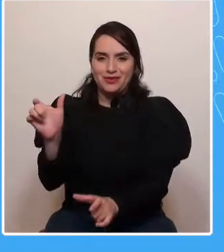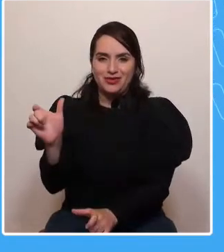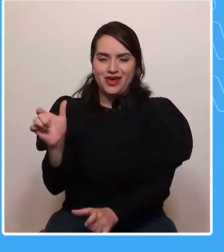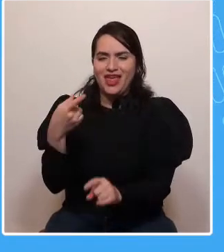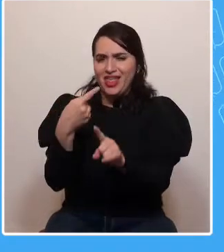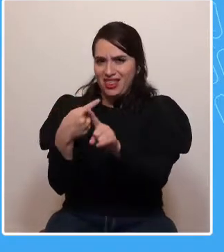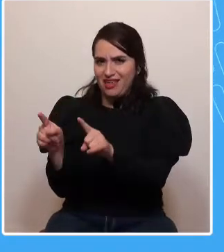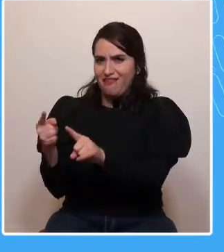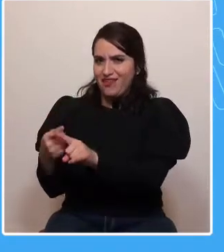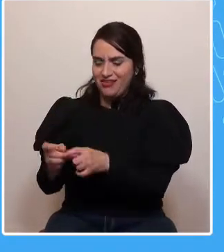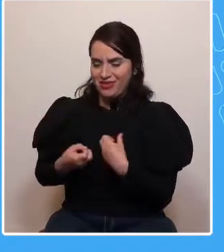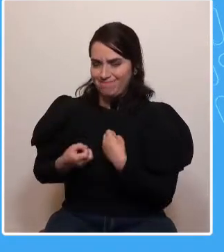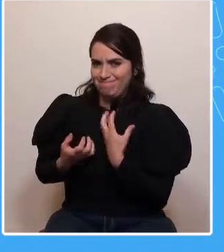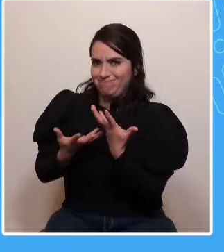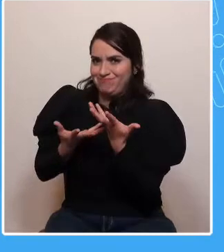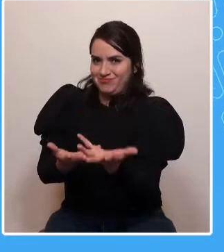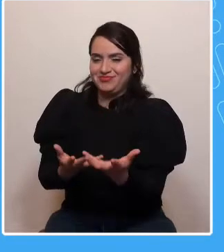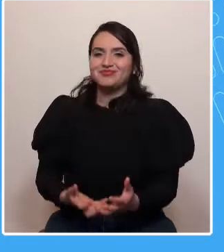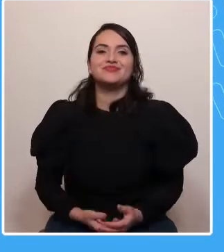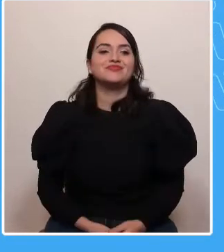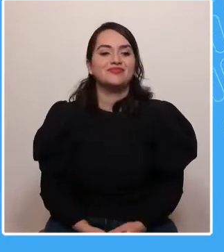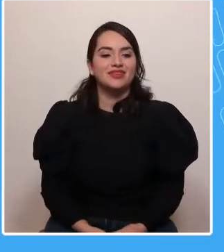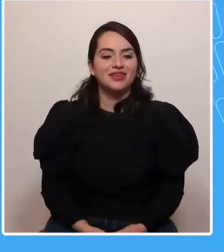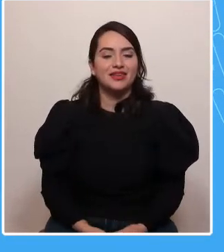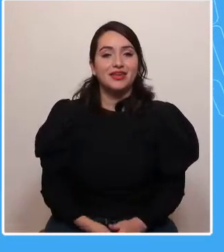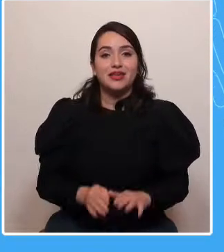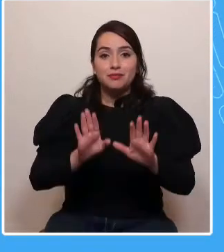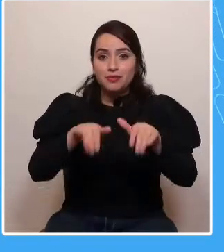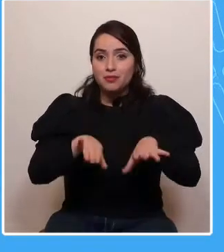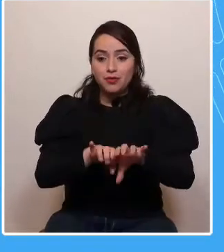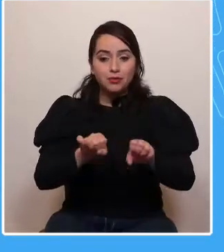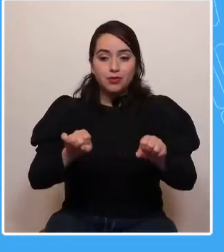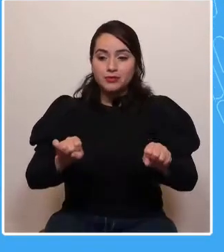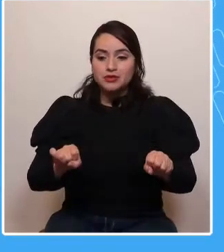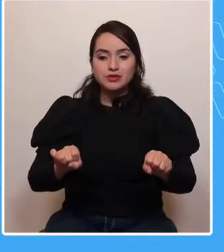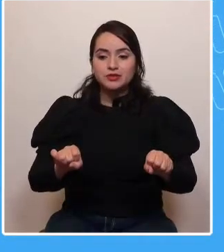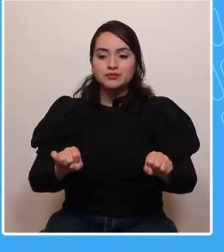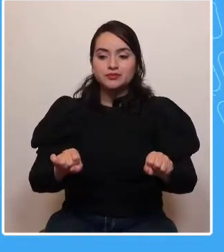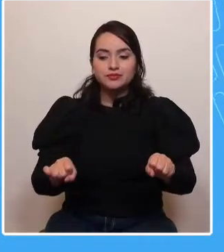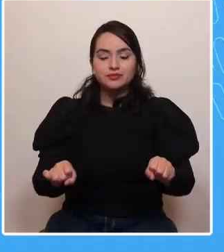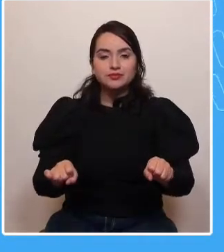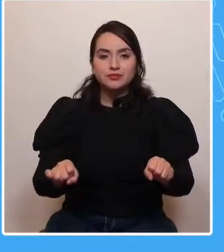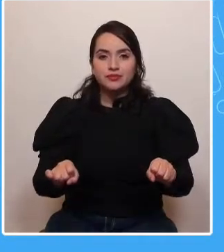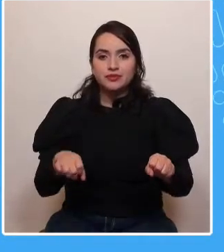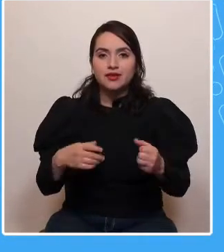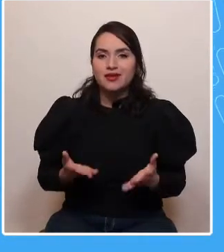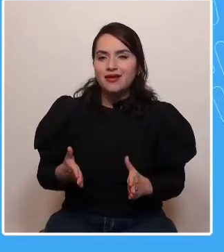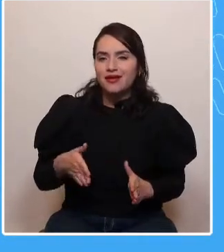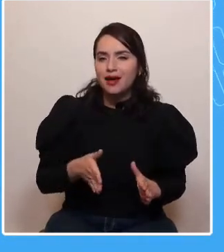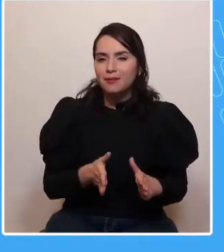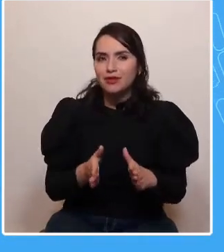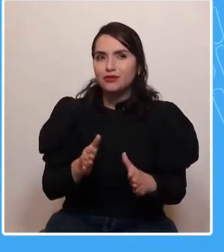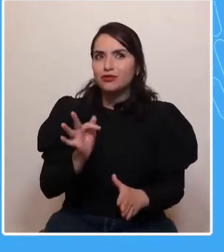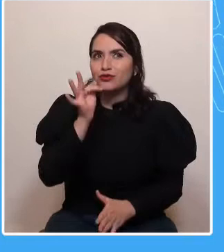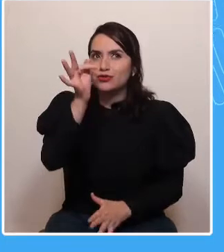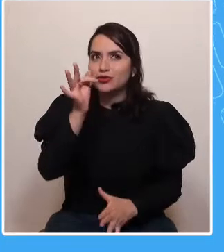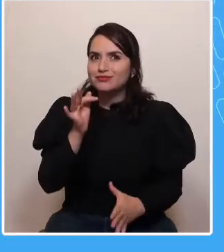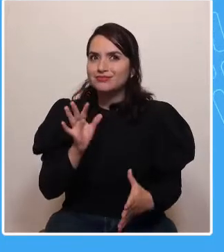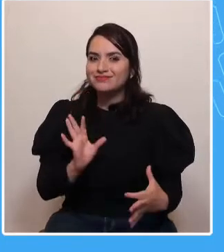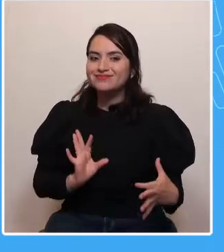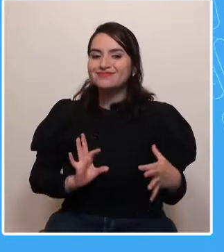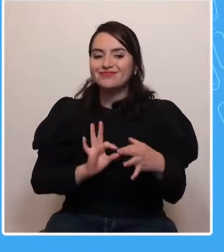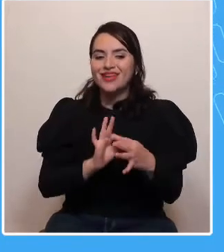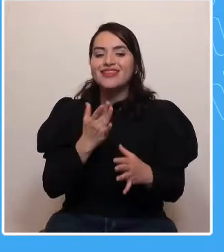diversas expresiones. Y con el mismo compromiso que allanamos un camino que nos conecte con el futuro, también hemos trabajado